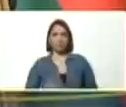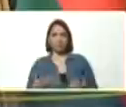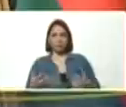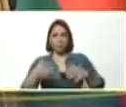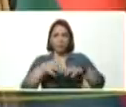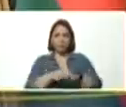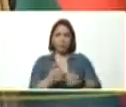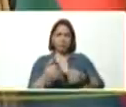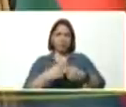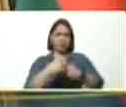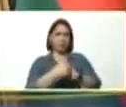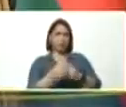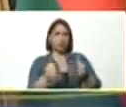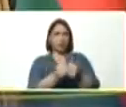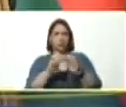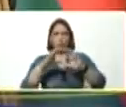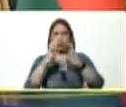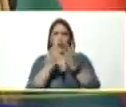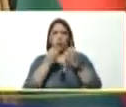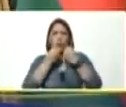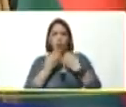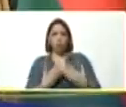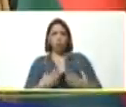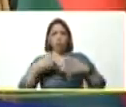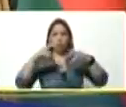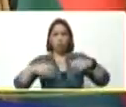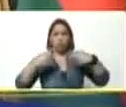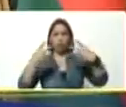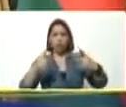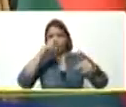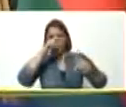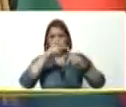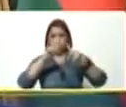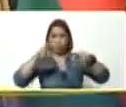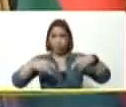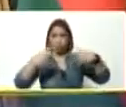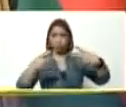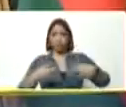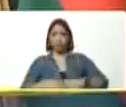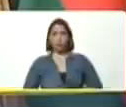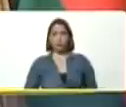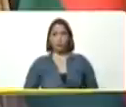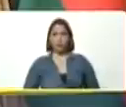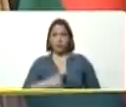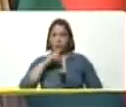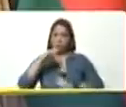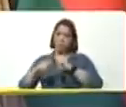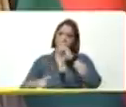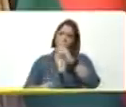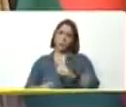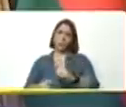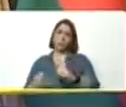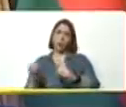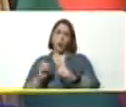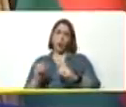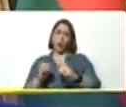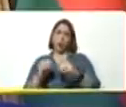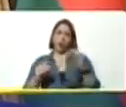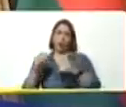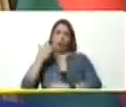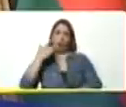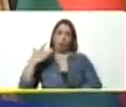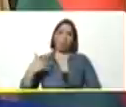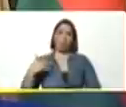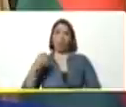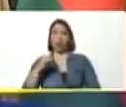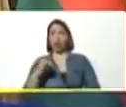integrándonos con el mundo bueno y nuevo, que va mucho más allá de la arrogancia, la prepotencia,